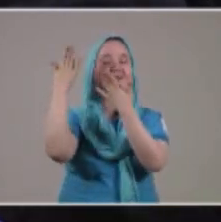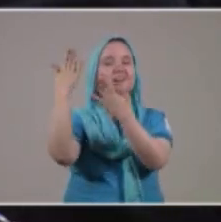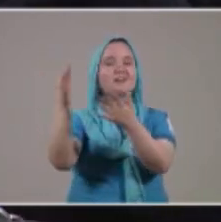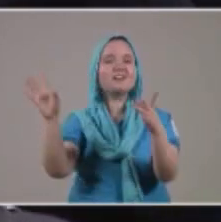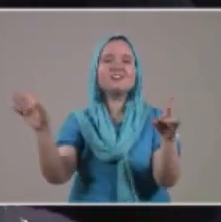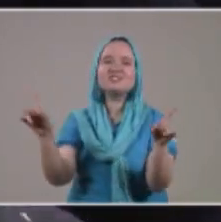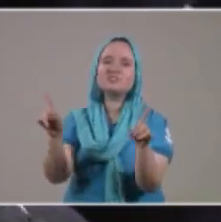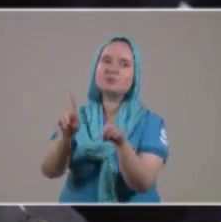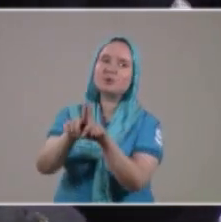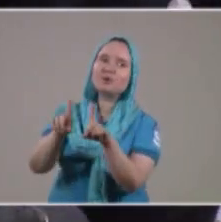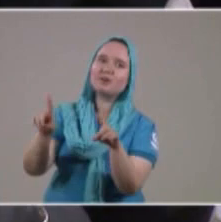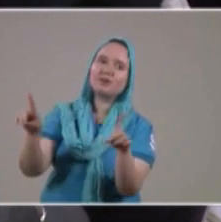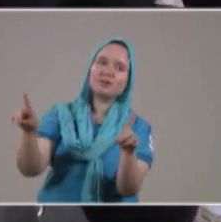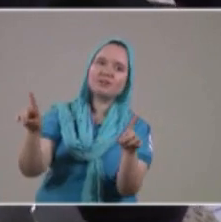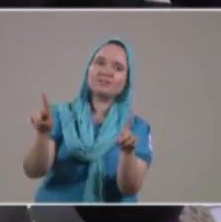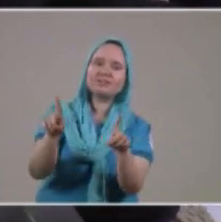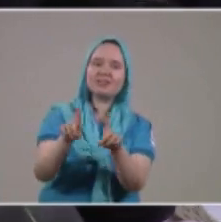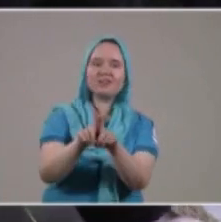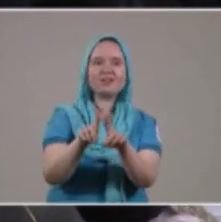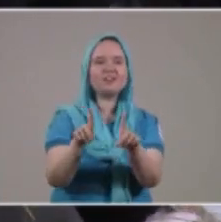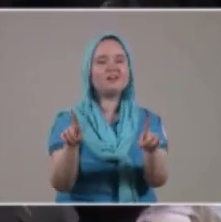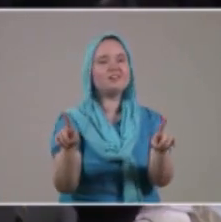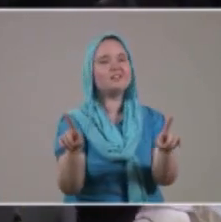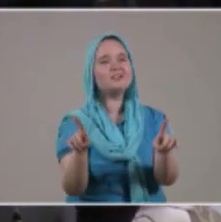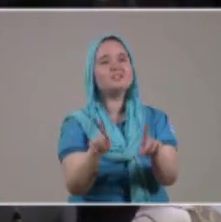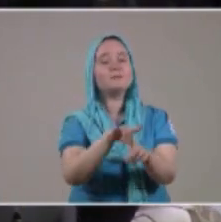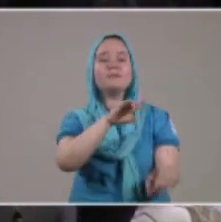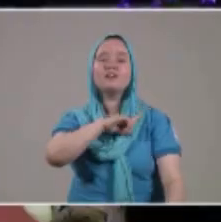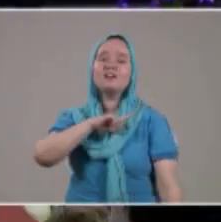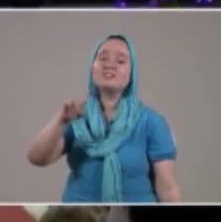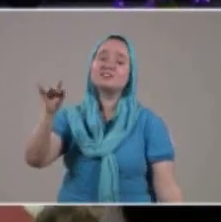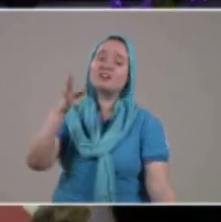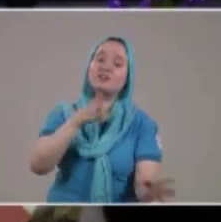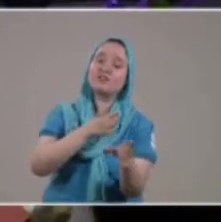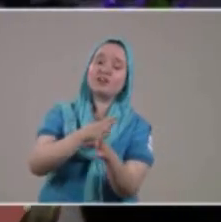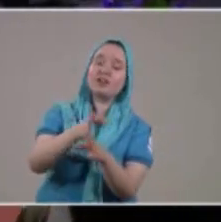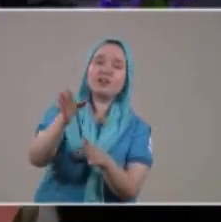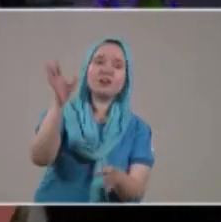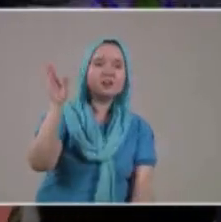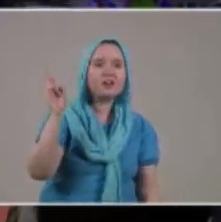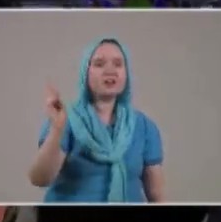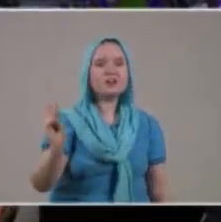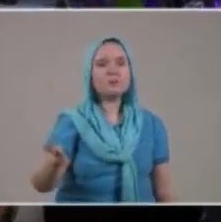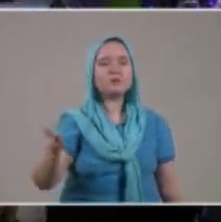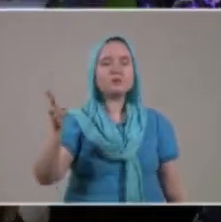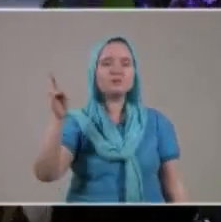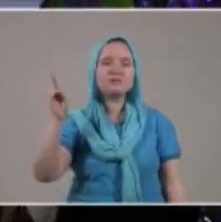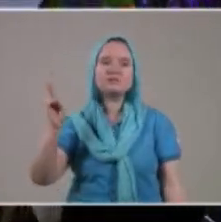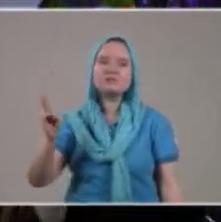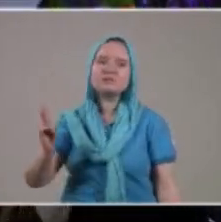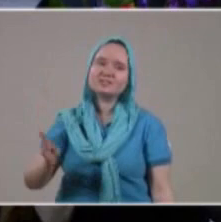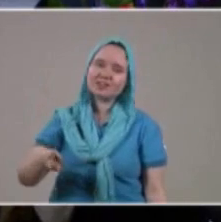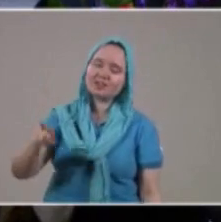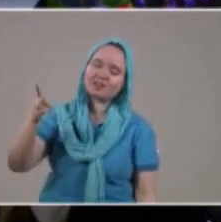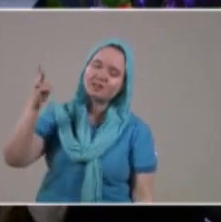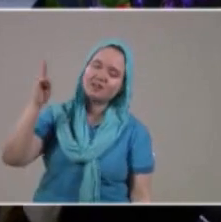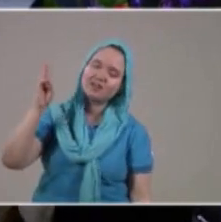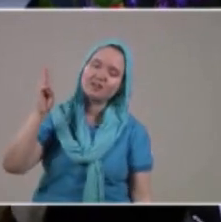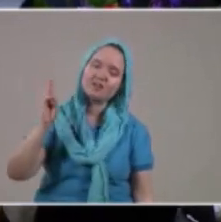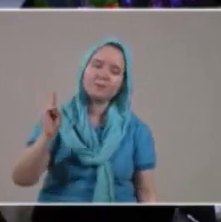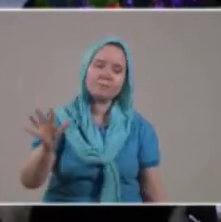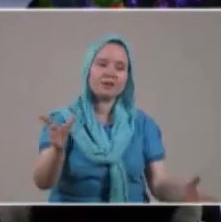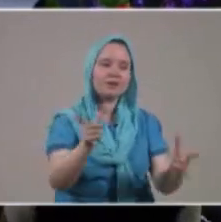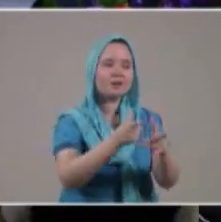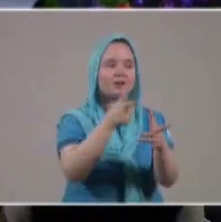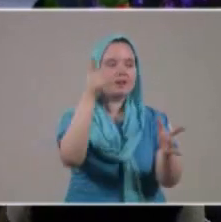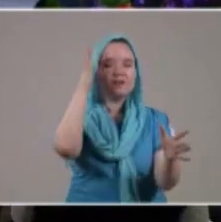mejor decisión y que hoy será trascendental en sus vidas. Porque hoy sus nombres